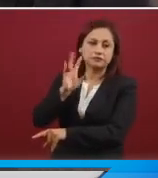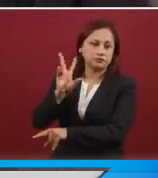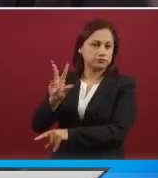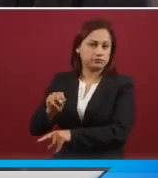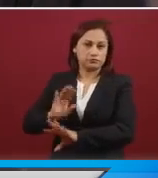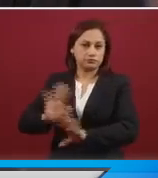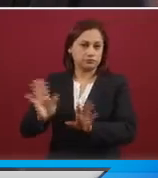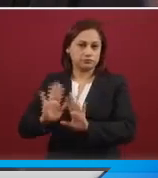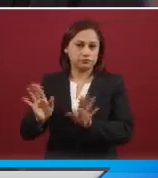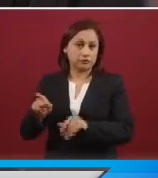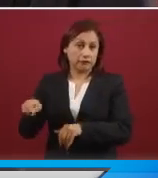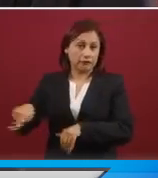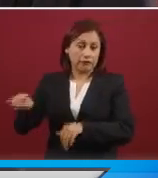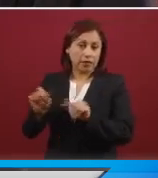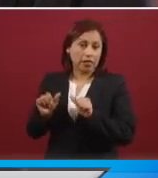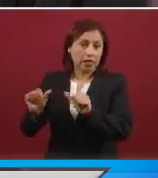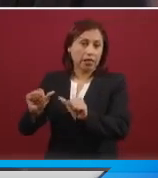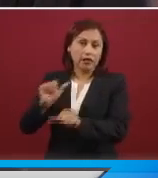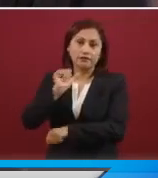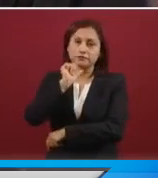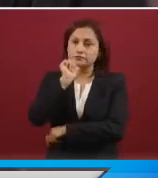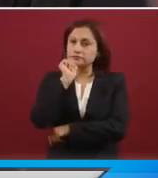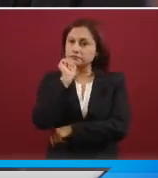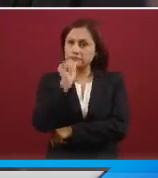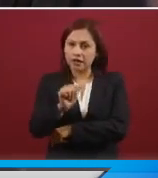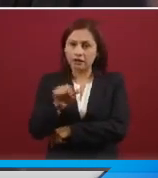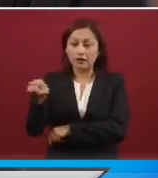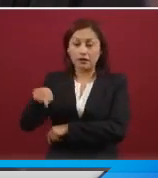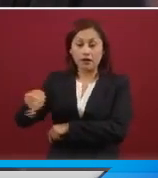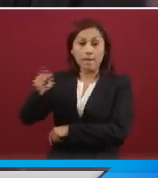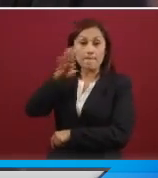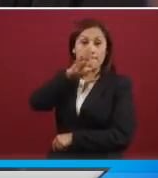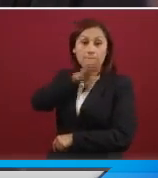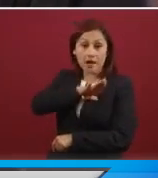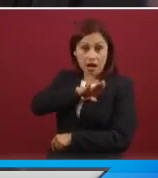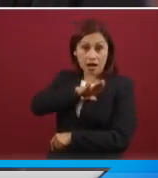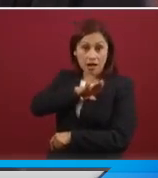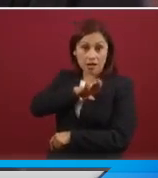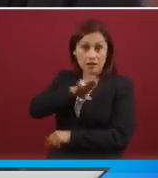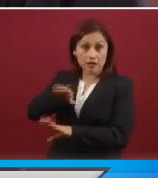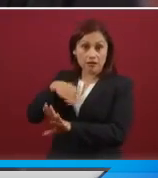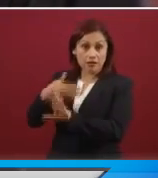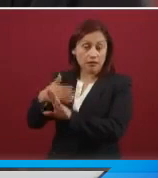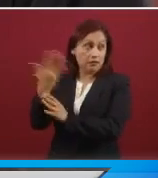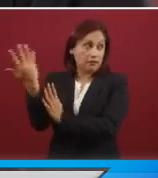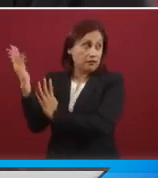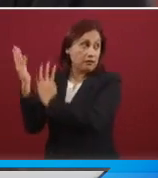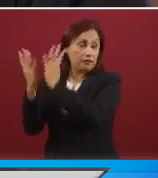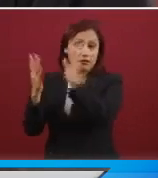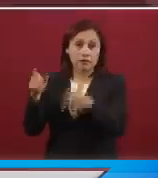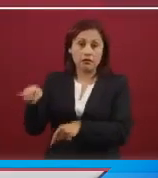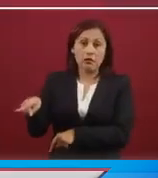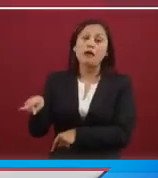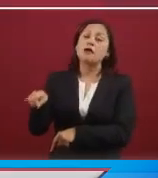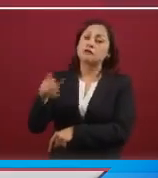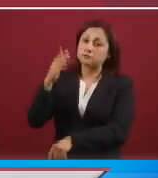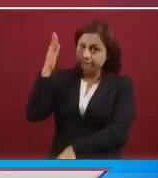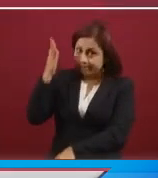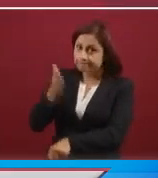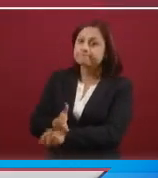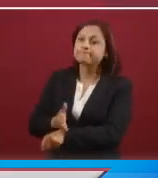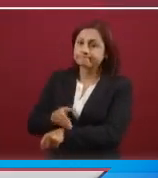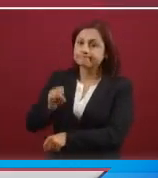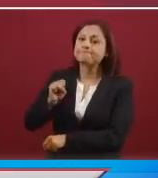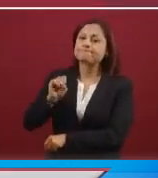las decisiones conforme a la ley. Ya no hay influyentismo y la ley se aplicará puntualmente. Se castigará a los responsables y si existe algún daño